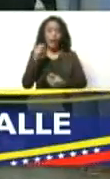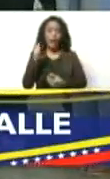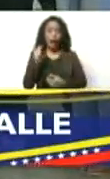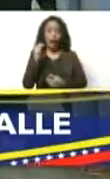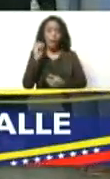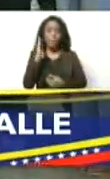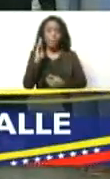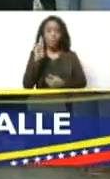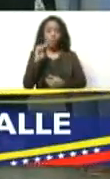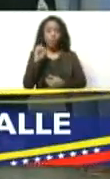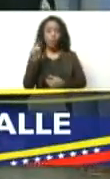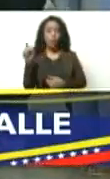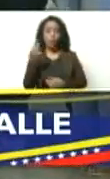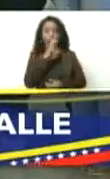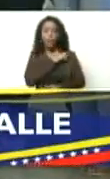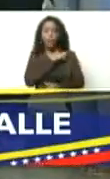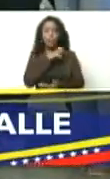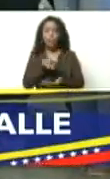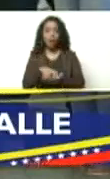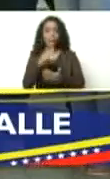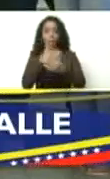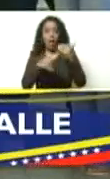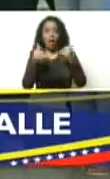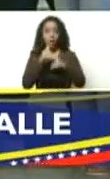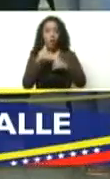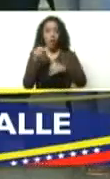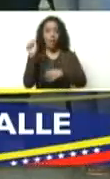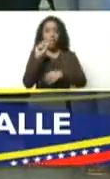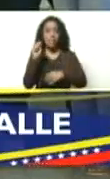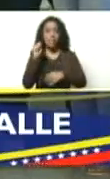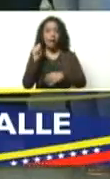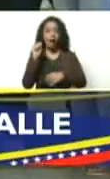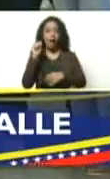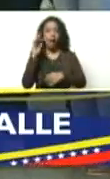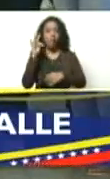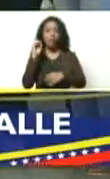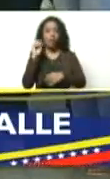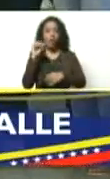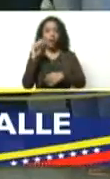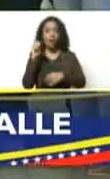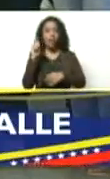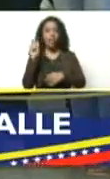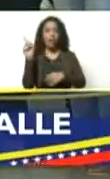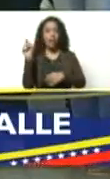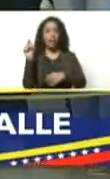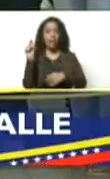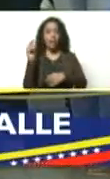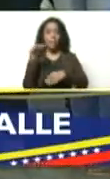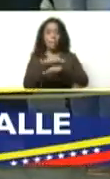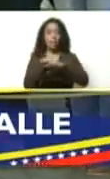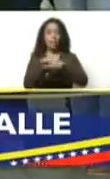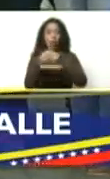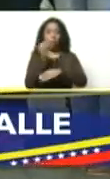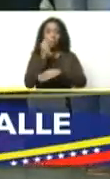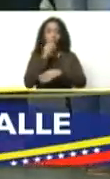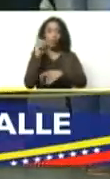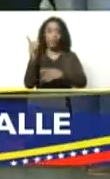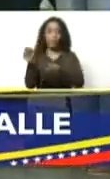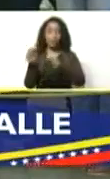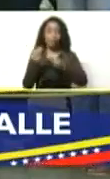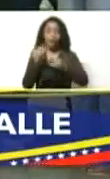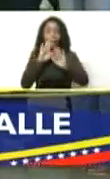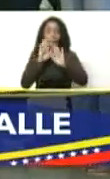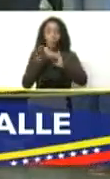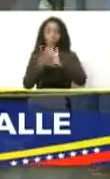Estado Mayor de los CLAT, el SAFONAT, el Ministerio de Alimentación, que nos ha dado todo este apoyo y